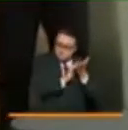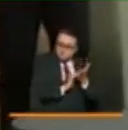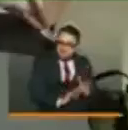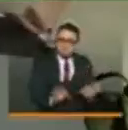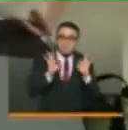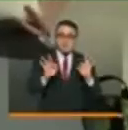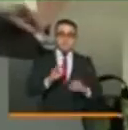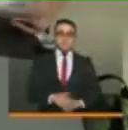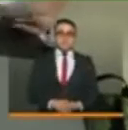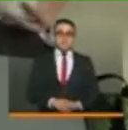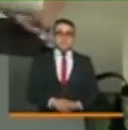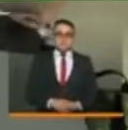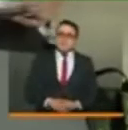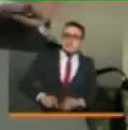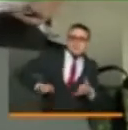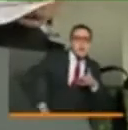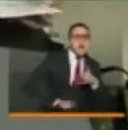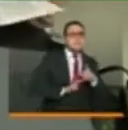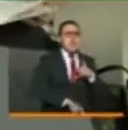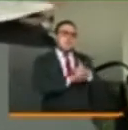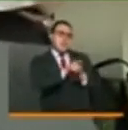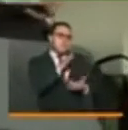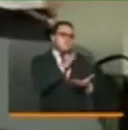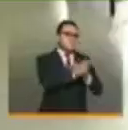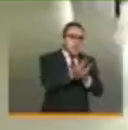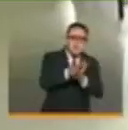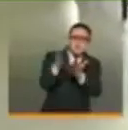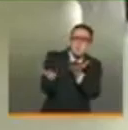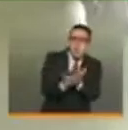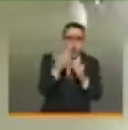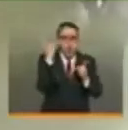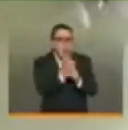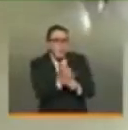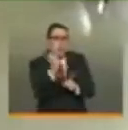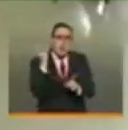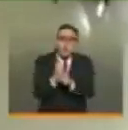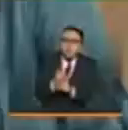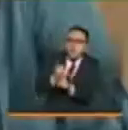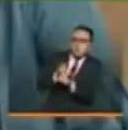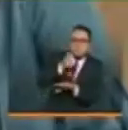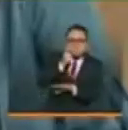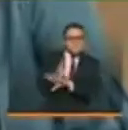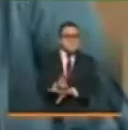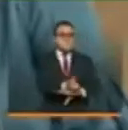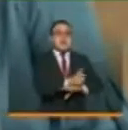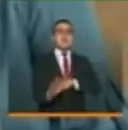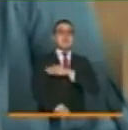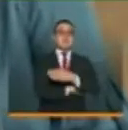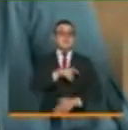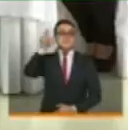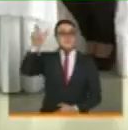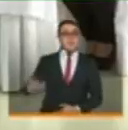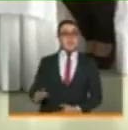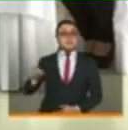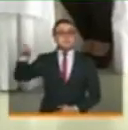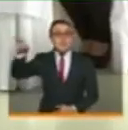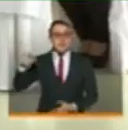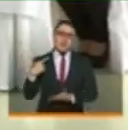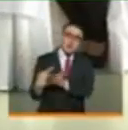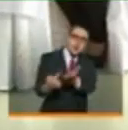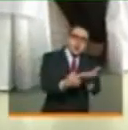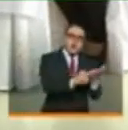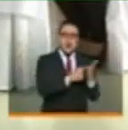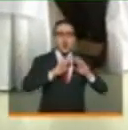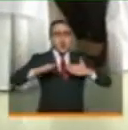para verificar el cumplimiento de los protocolos de bioseguridad establecidos por las autoridades de salud, la ministra participó en conversatorios con la